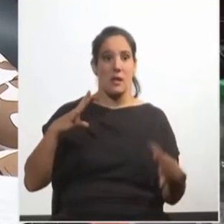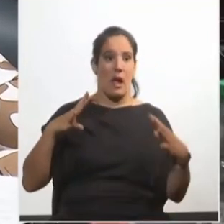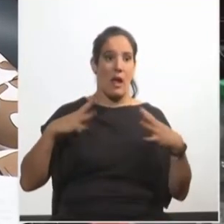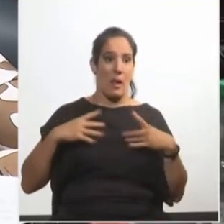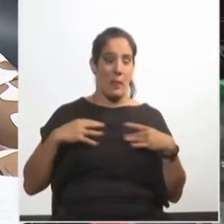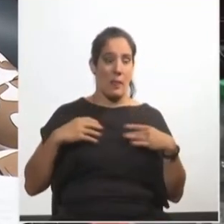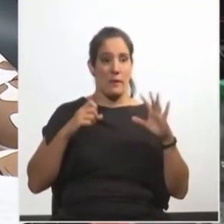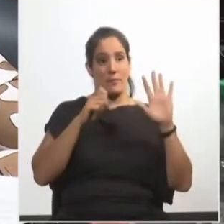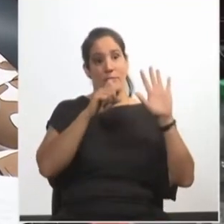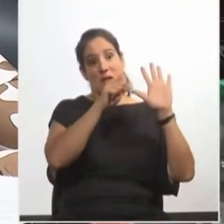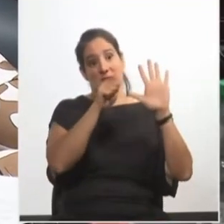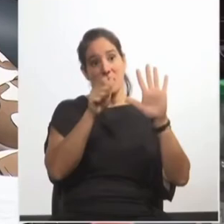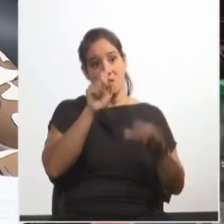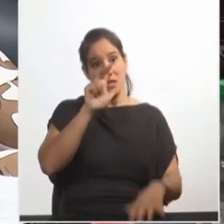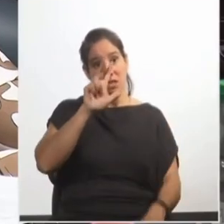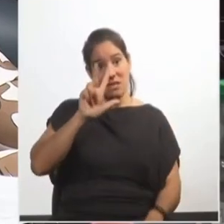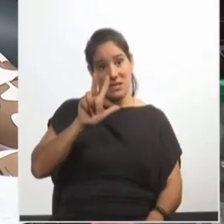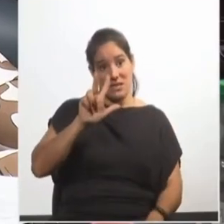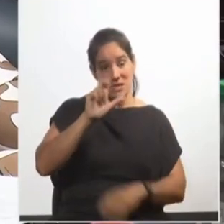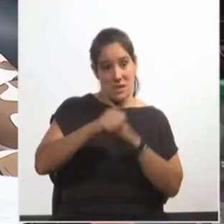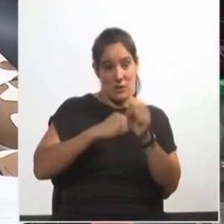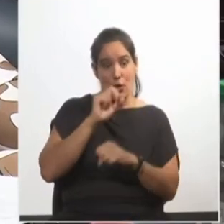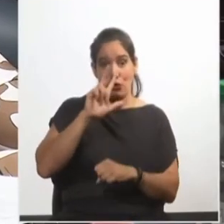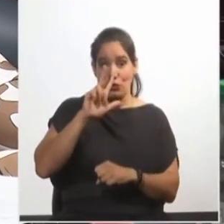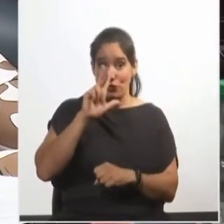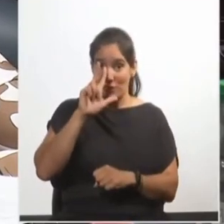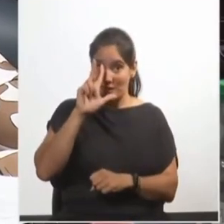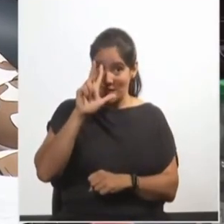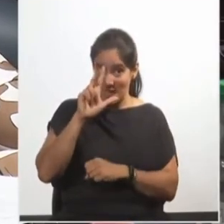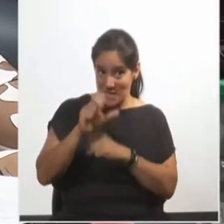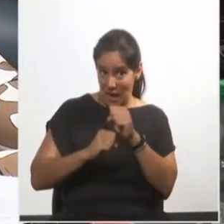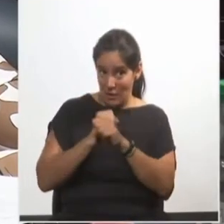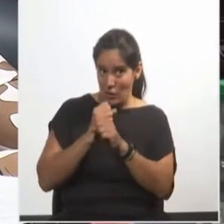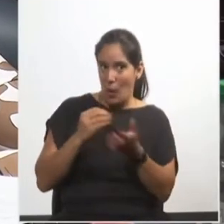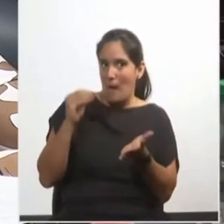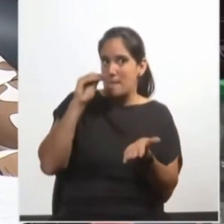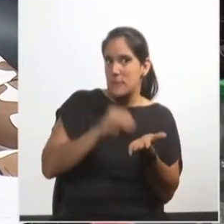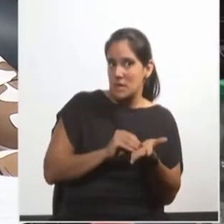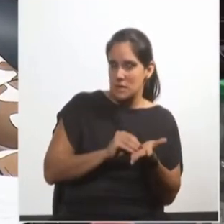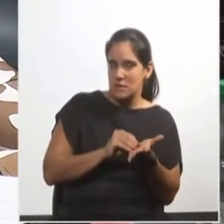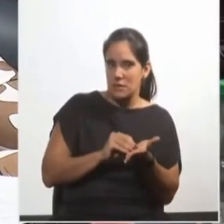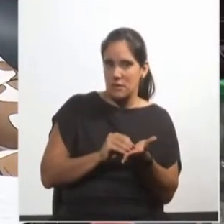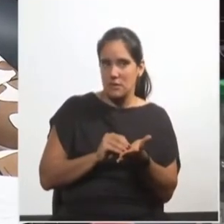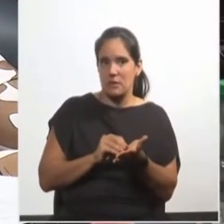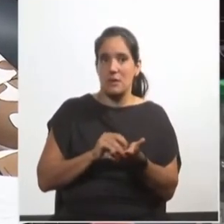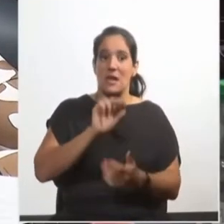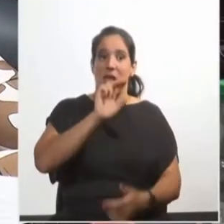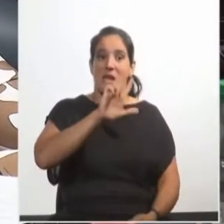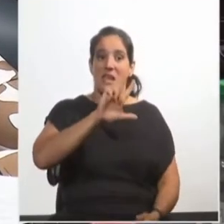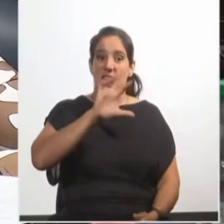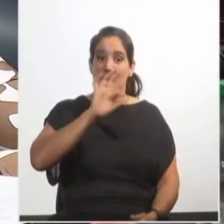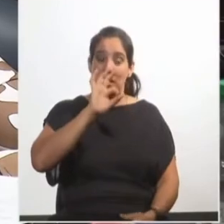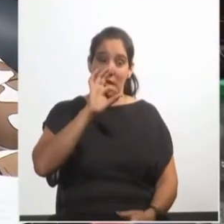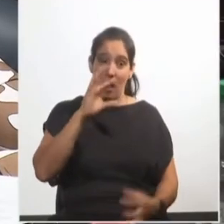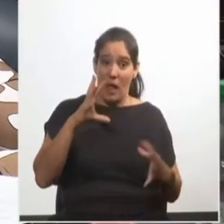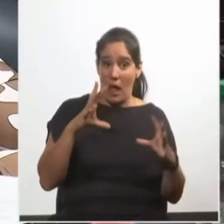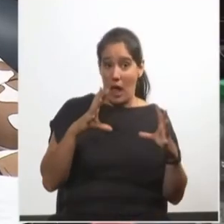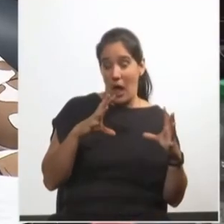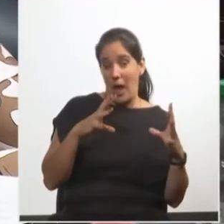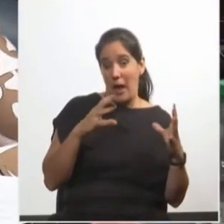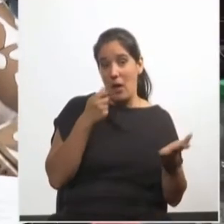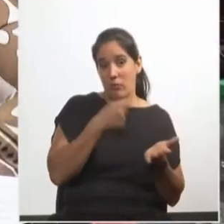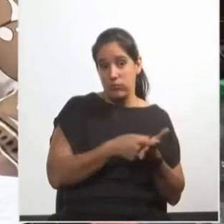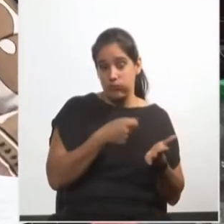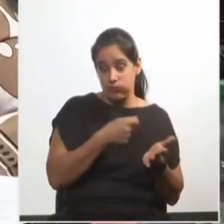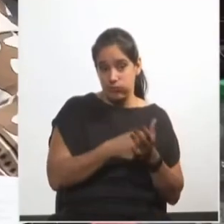jubilar a los 63 años, 3 años más tarde, si logran tener 30 años de servicio, y su jubilación va a ser